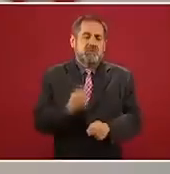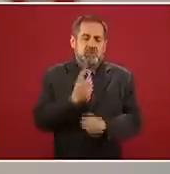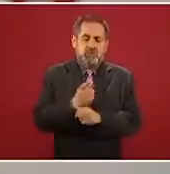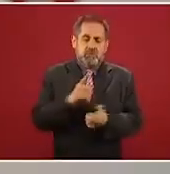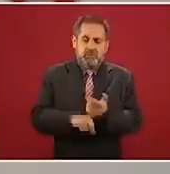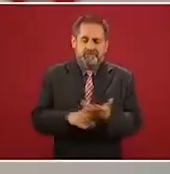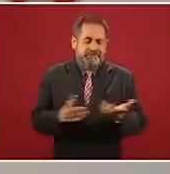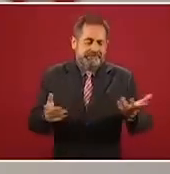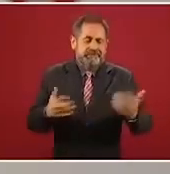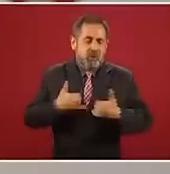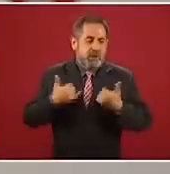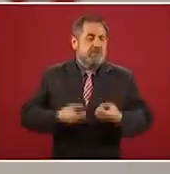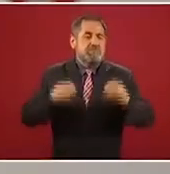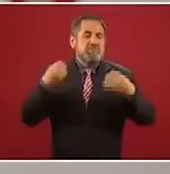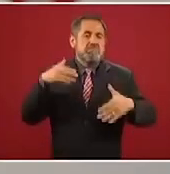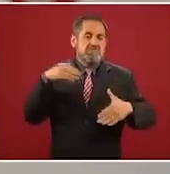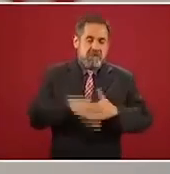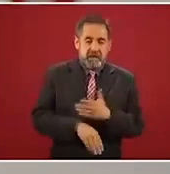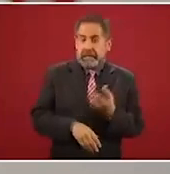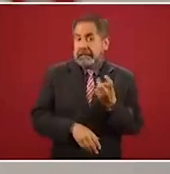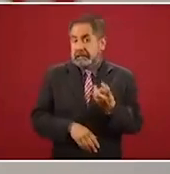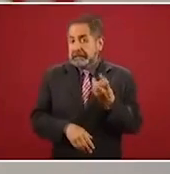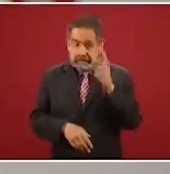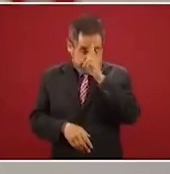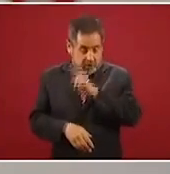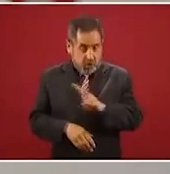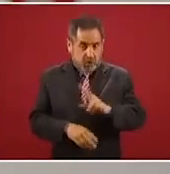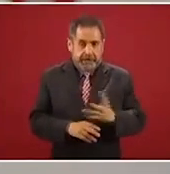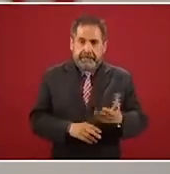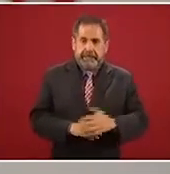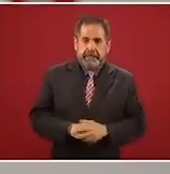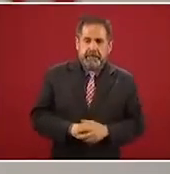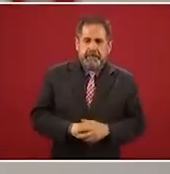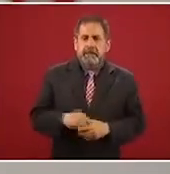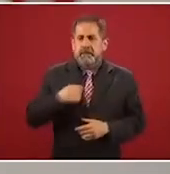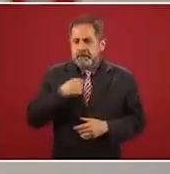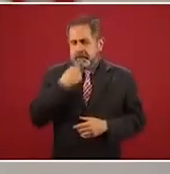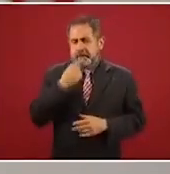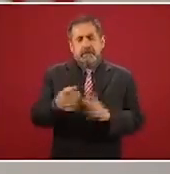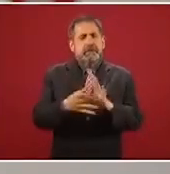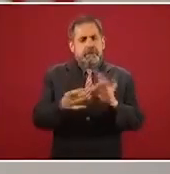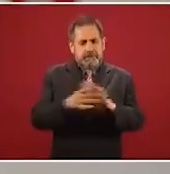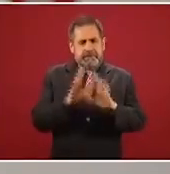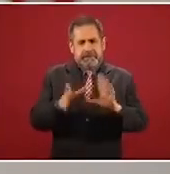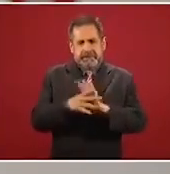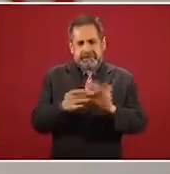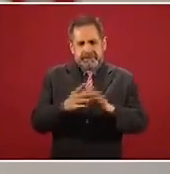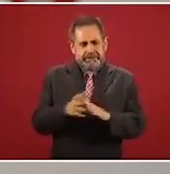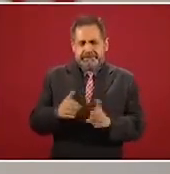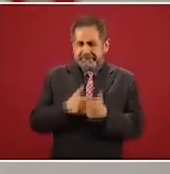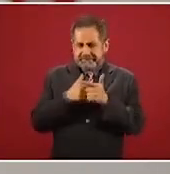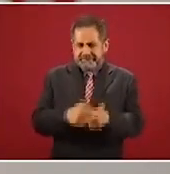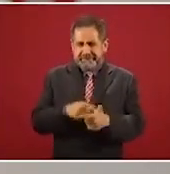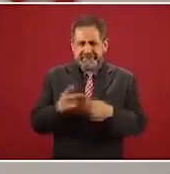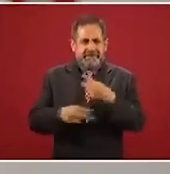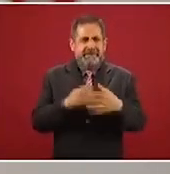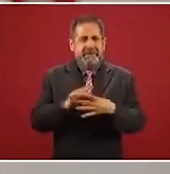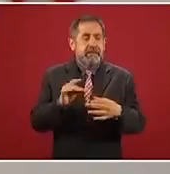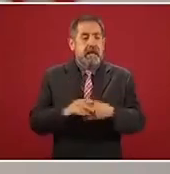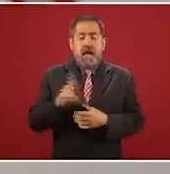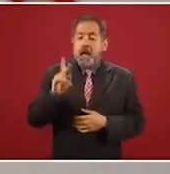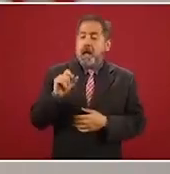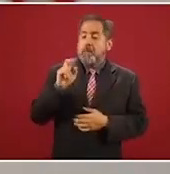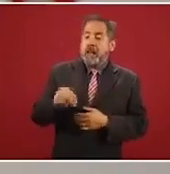en la juventud. Entonces, relato lo que también ya hemos explicado, pero seguiremos diciendo: la Estrategia